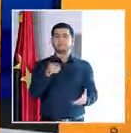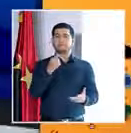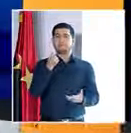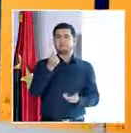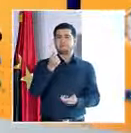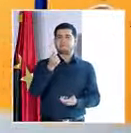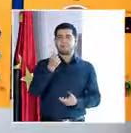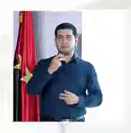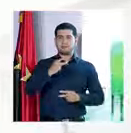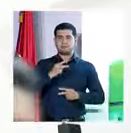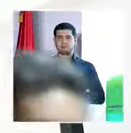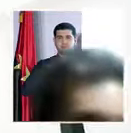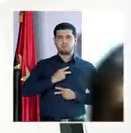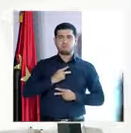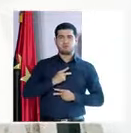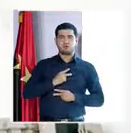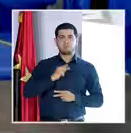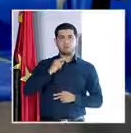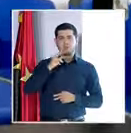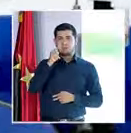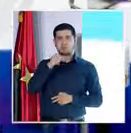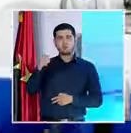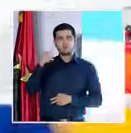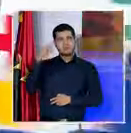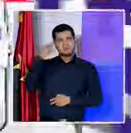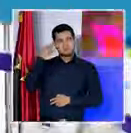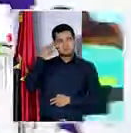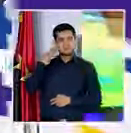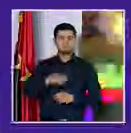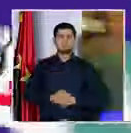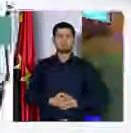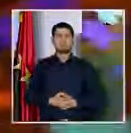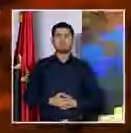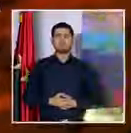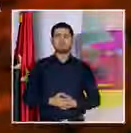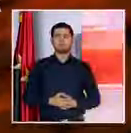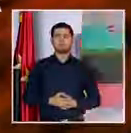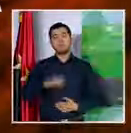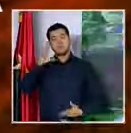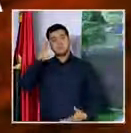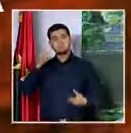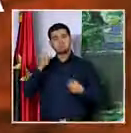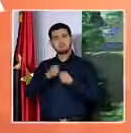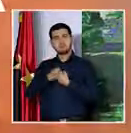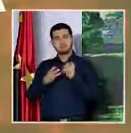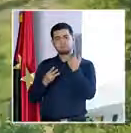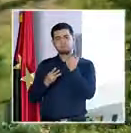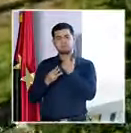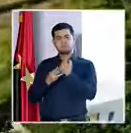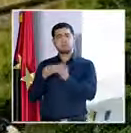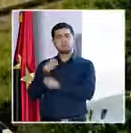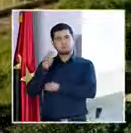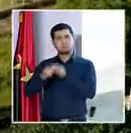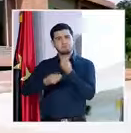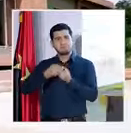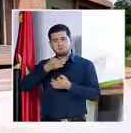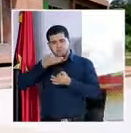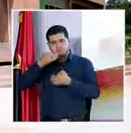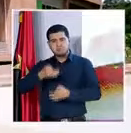pesos son de recursos del Sistema General de Regalías del departamento. También, en alianza con el SENA, se